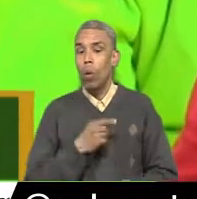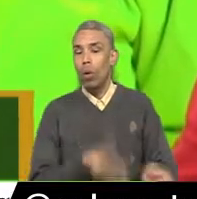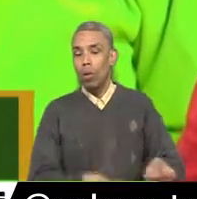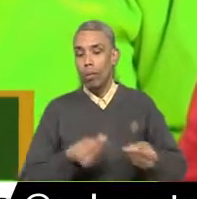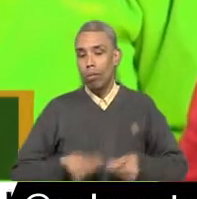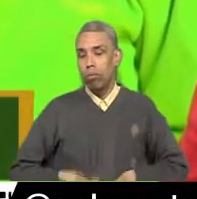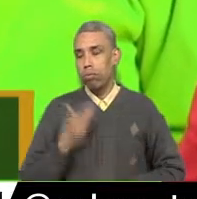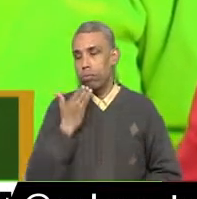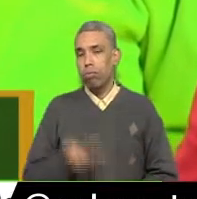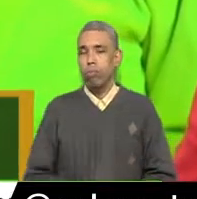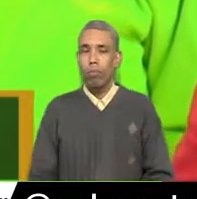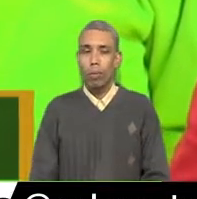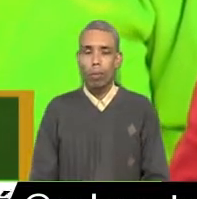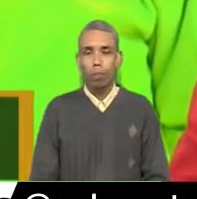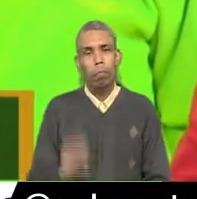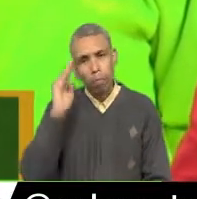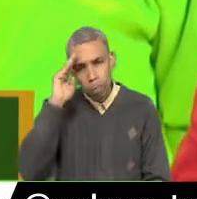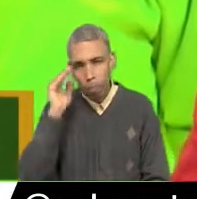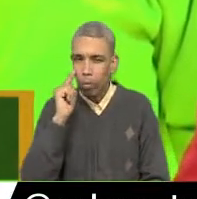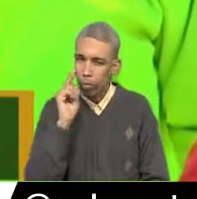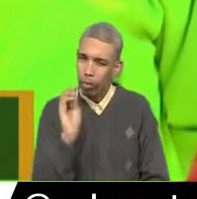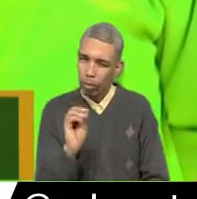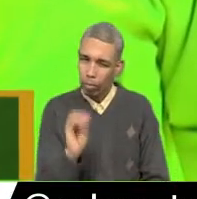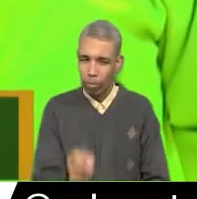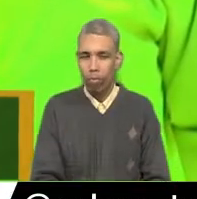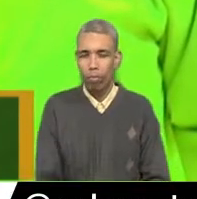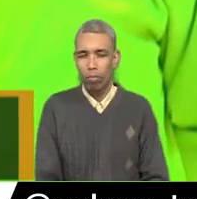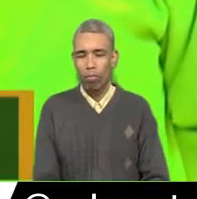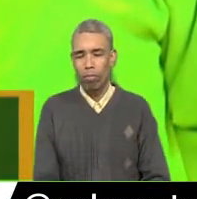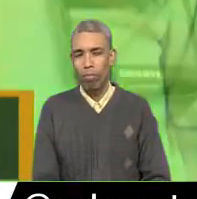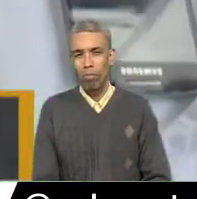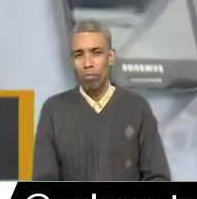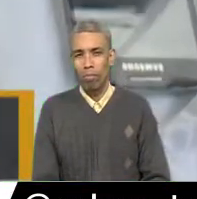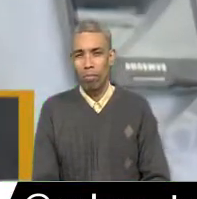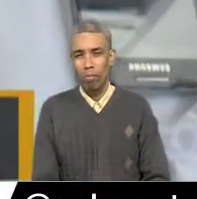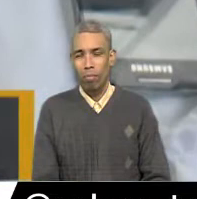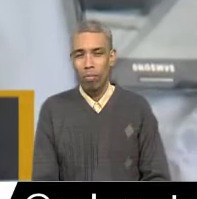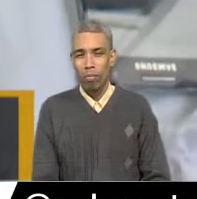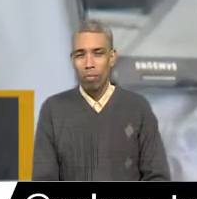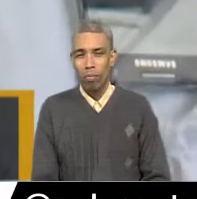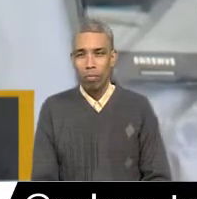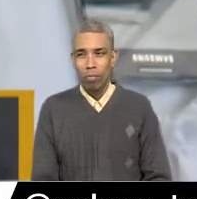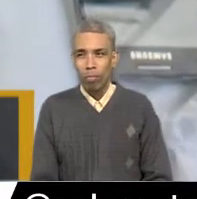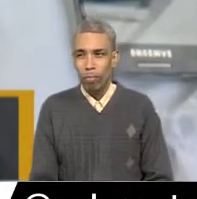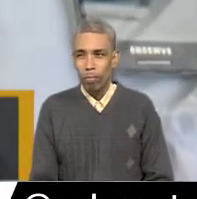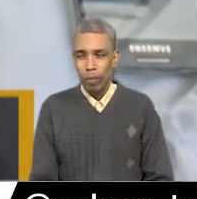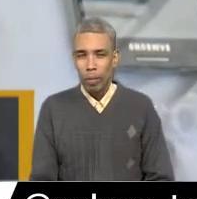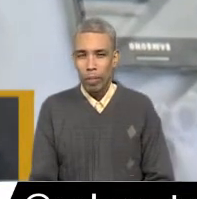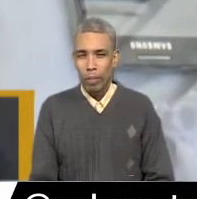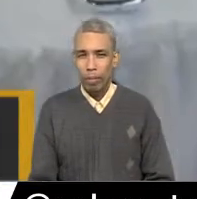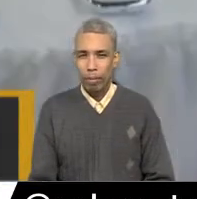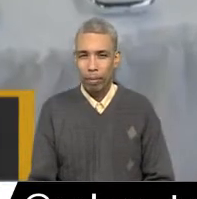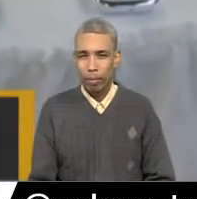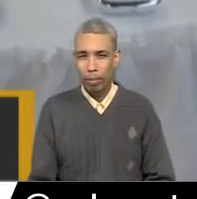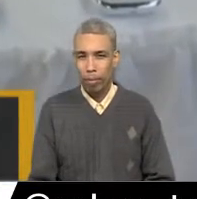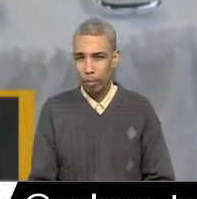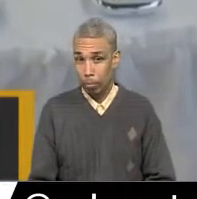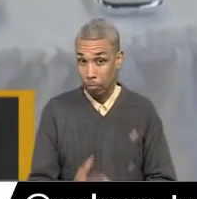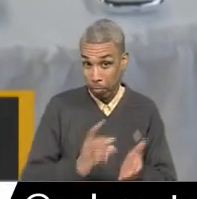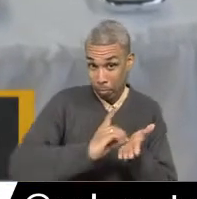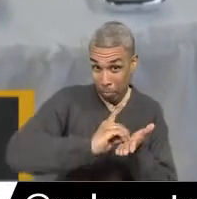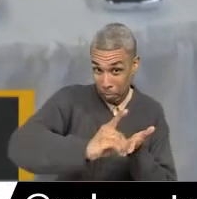este momento nosotros hacemos una serie de planes con el personal de la DIAN, con personal de la SIJIN, y están en